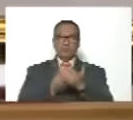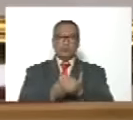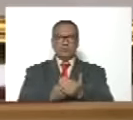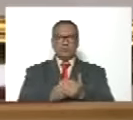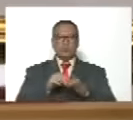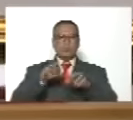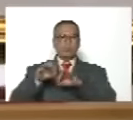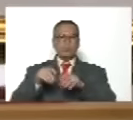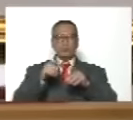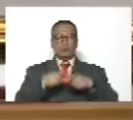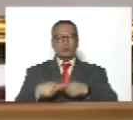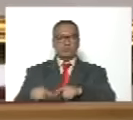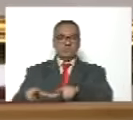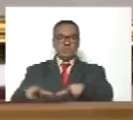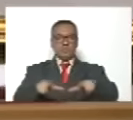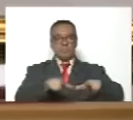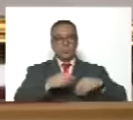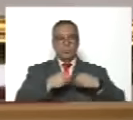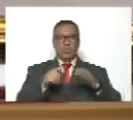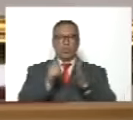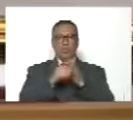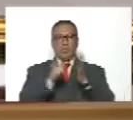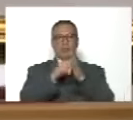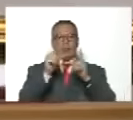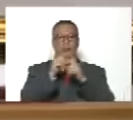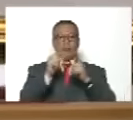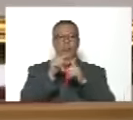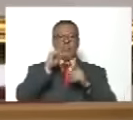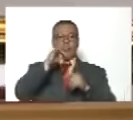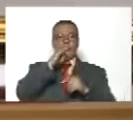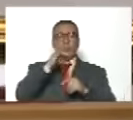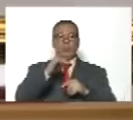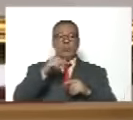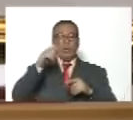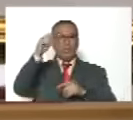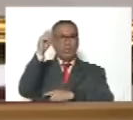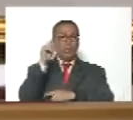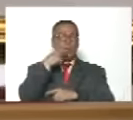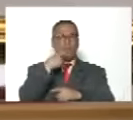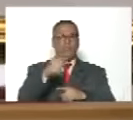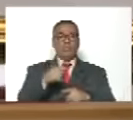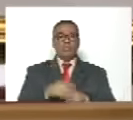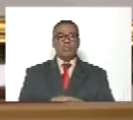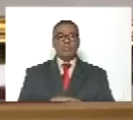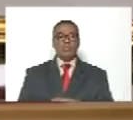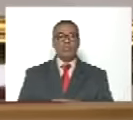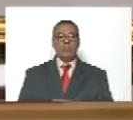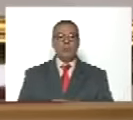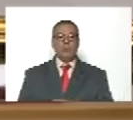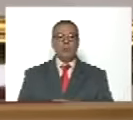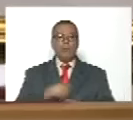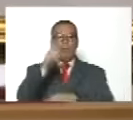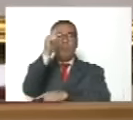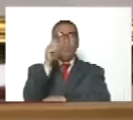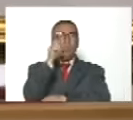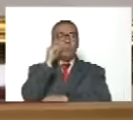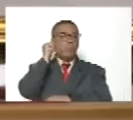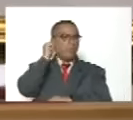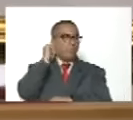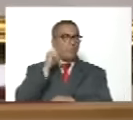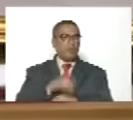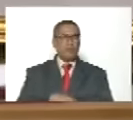secretaria. Vamos a abrir espacio para puntos de información, derechos de palabra, opiniones de las diputadas y los diputados.